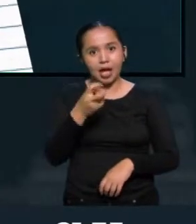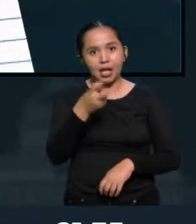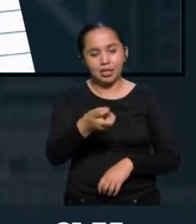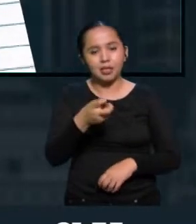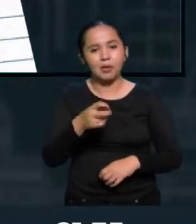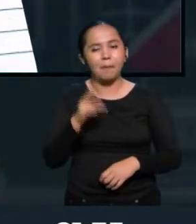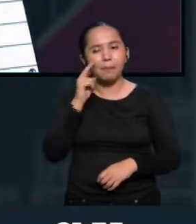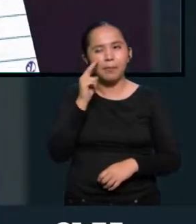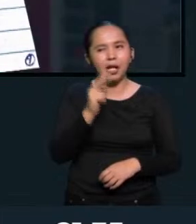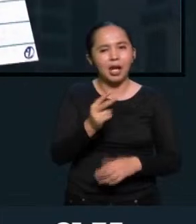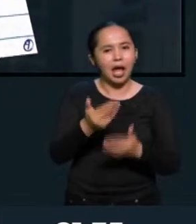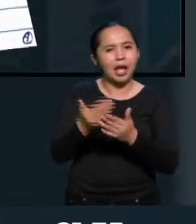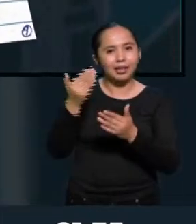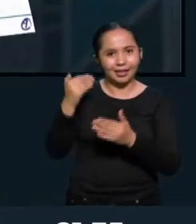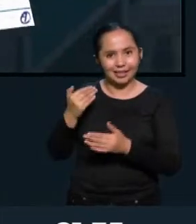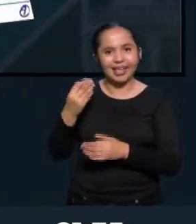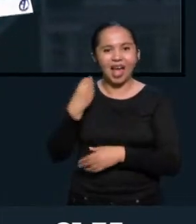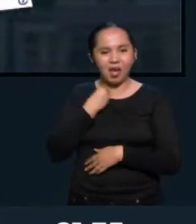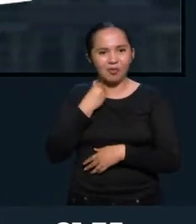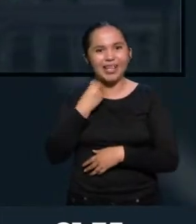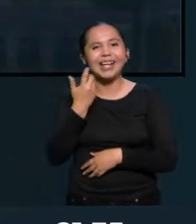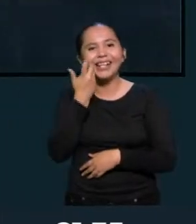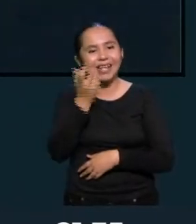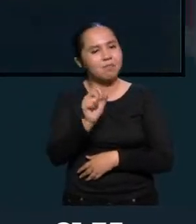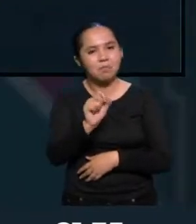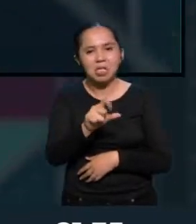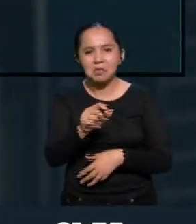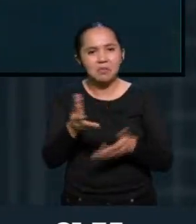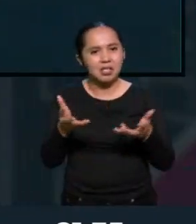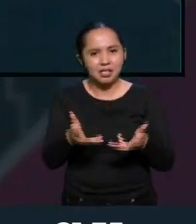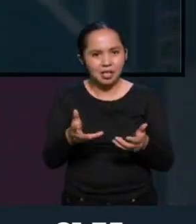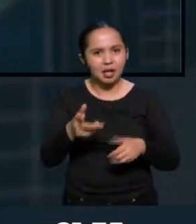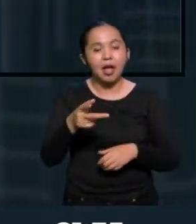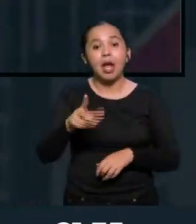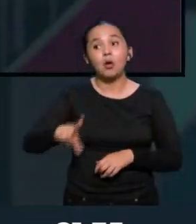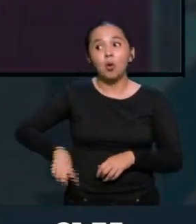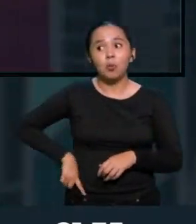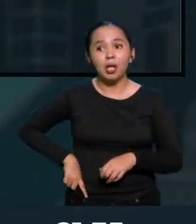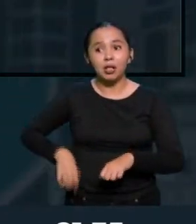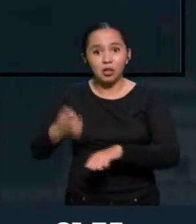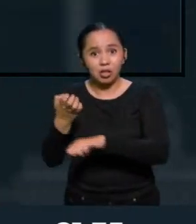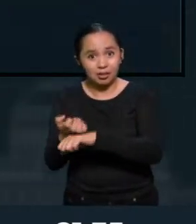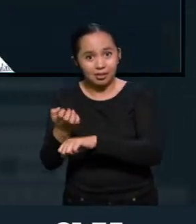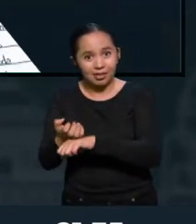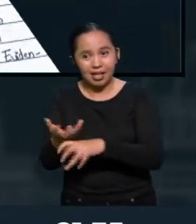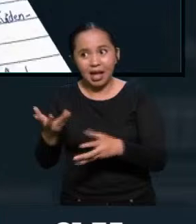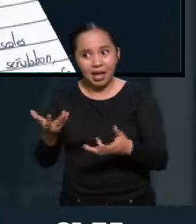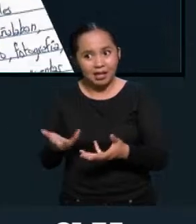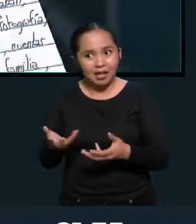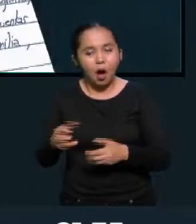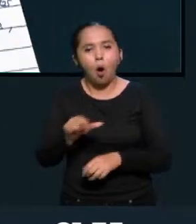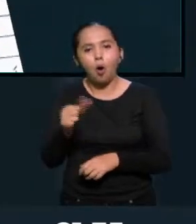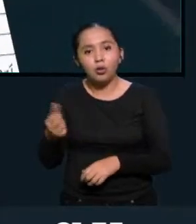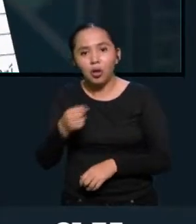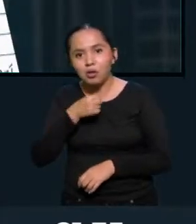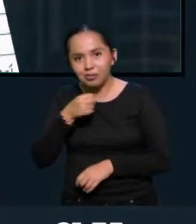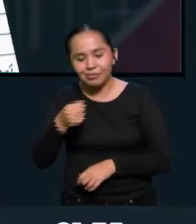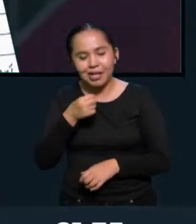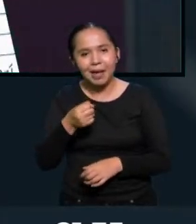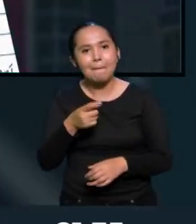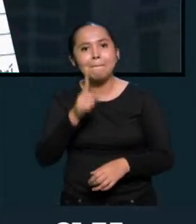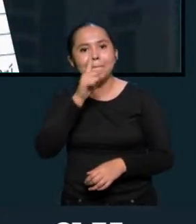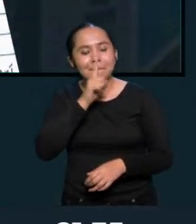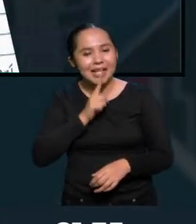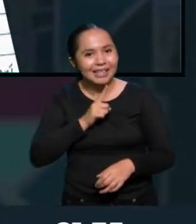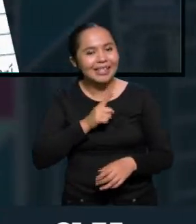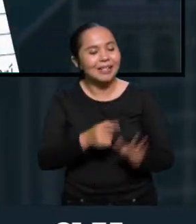había intentado hacer su abogado en algún momento y que incluso el mismo gobierno de los Estados Unidos y algunos periodistas lo desmienten